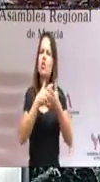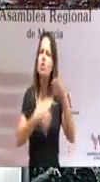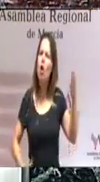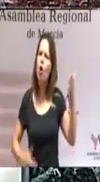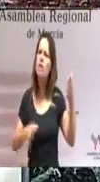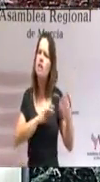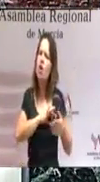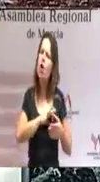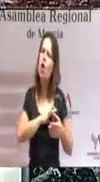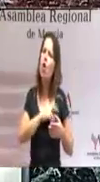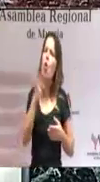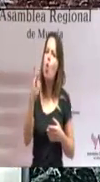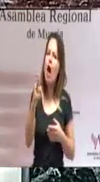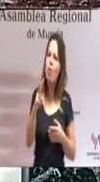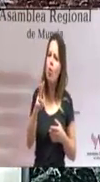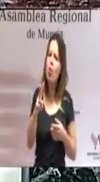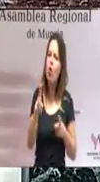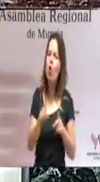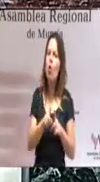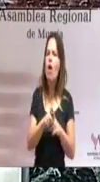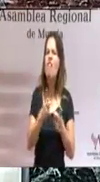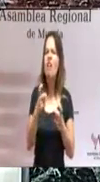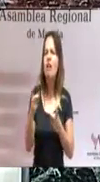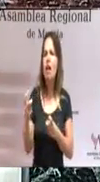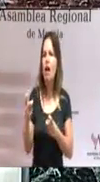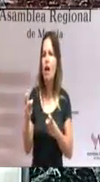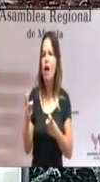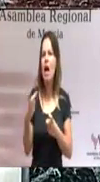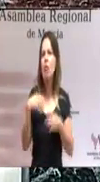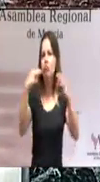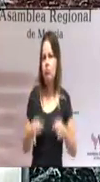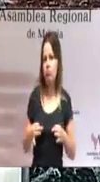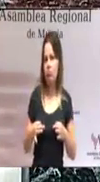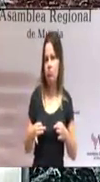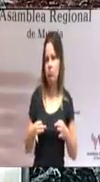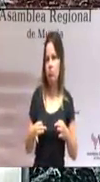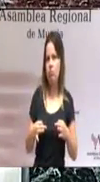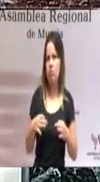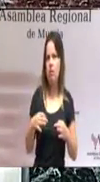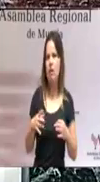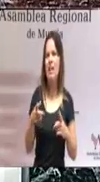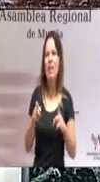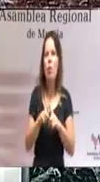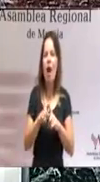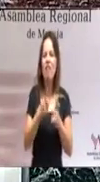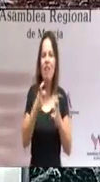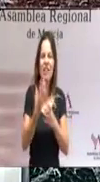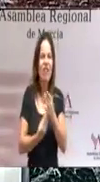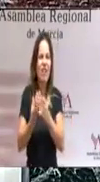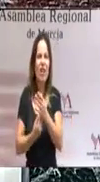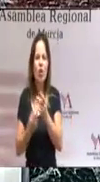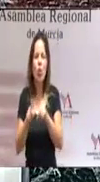señor Arguro, falta de rigurosidad, llena de agujeros, de